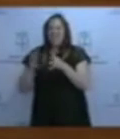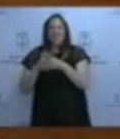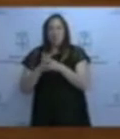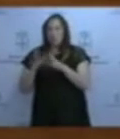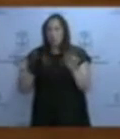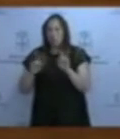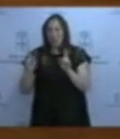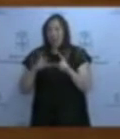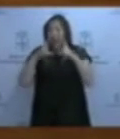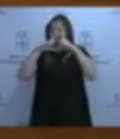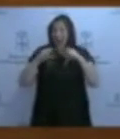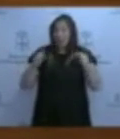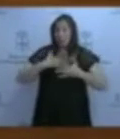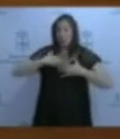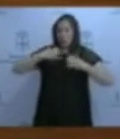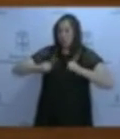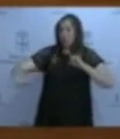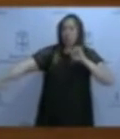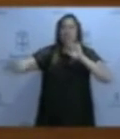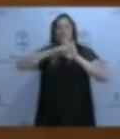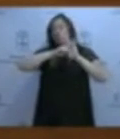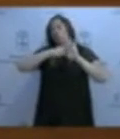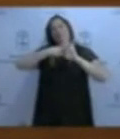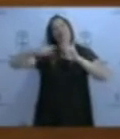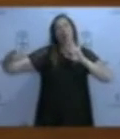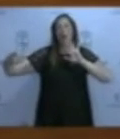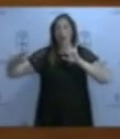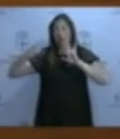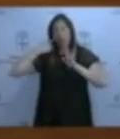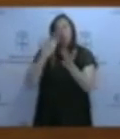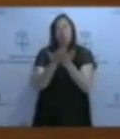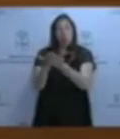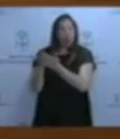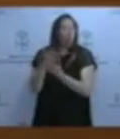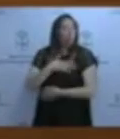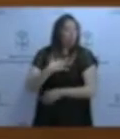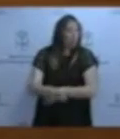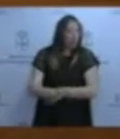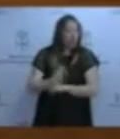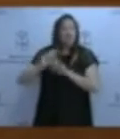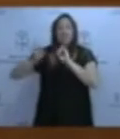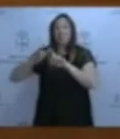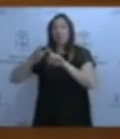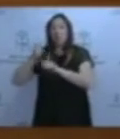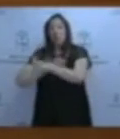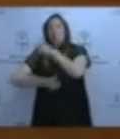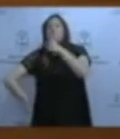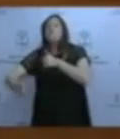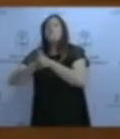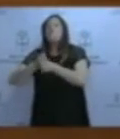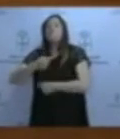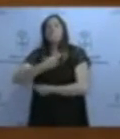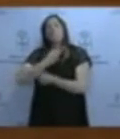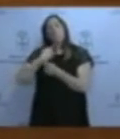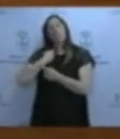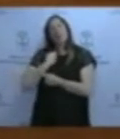en Astursalud, no se muestra en Astursalud la no estructural, esto puede comprobarlo cualquiera, y dos, pierde la prioridad. No se ponga a cero el